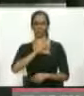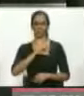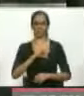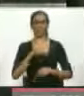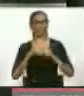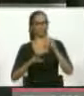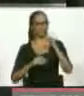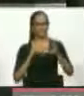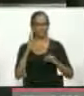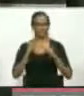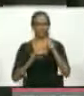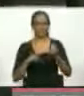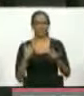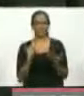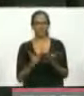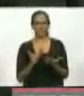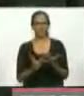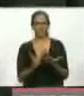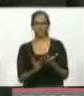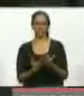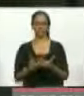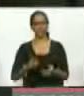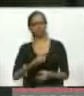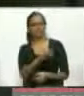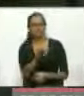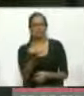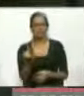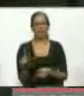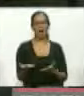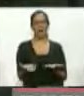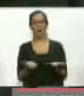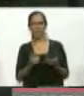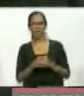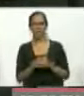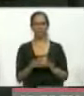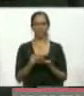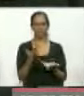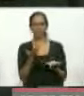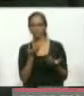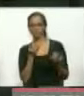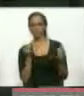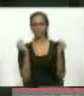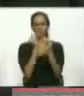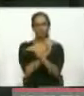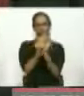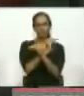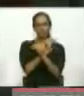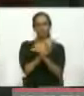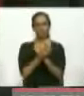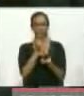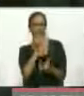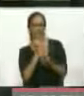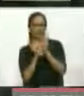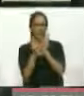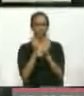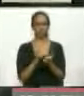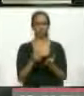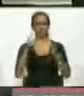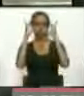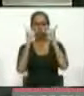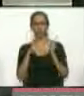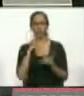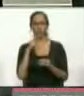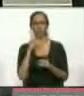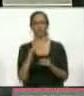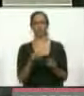hablando está planteándose una serie de disyuntivas una serie de buenos de decisión política en